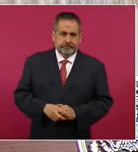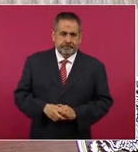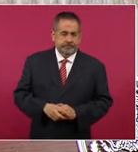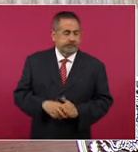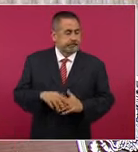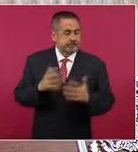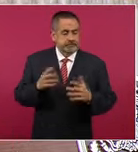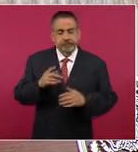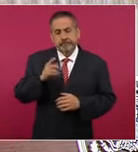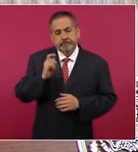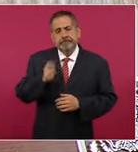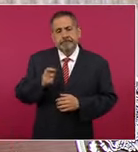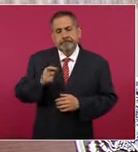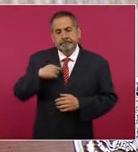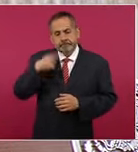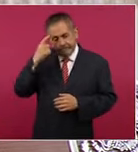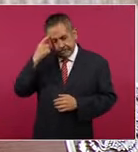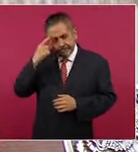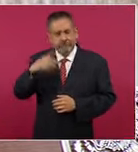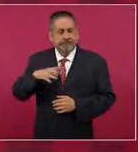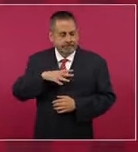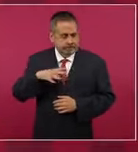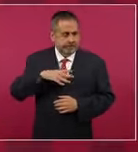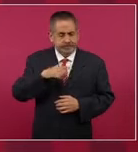Entonces, sí existe